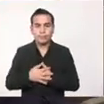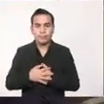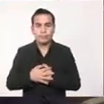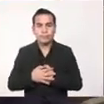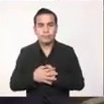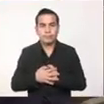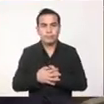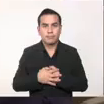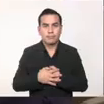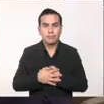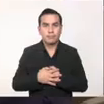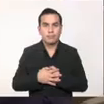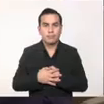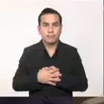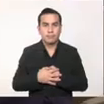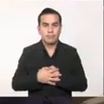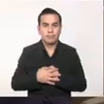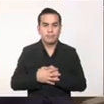y